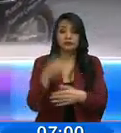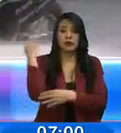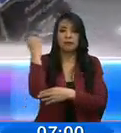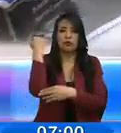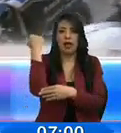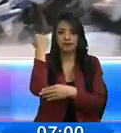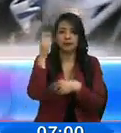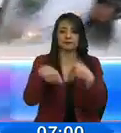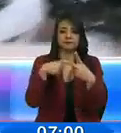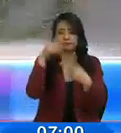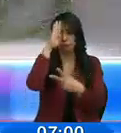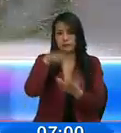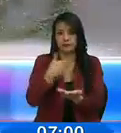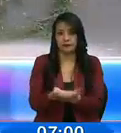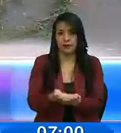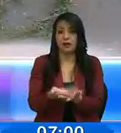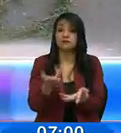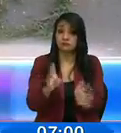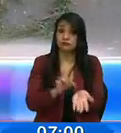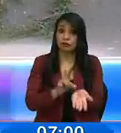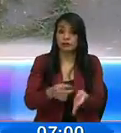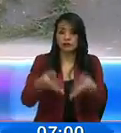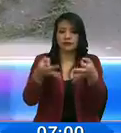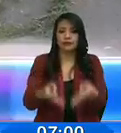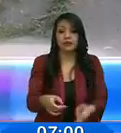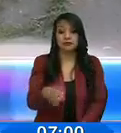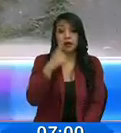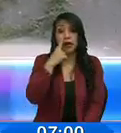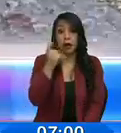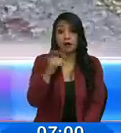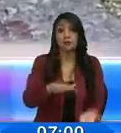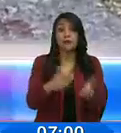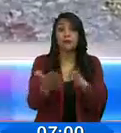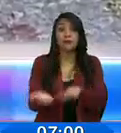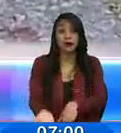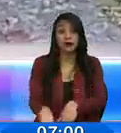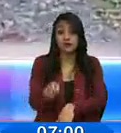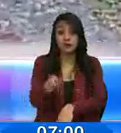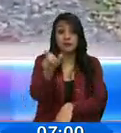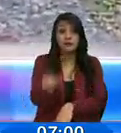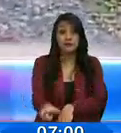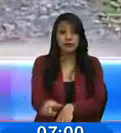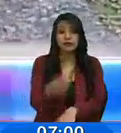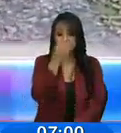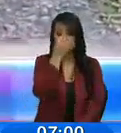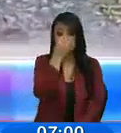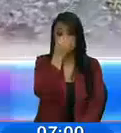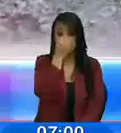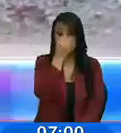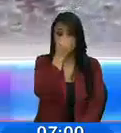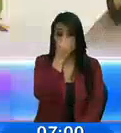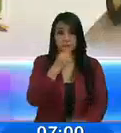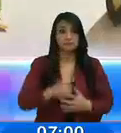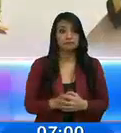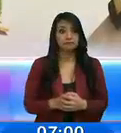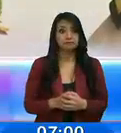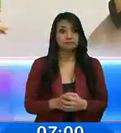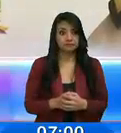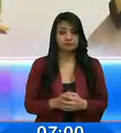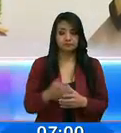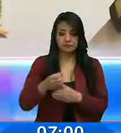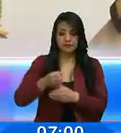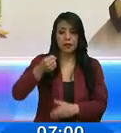y elementos de la policía. Los paramédicos confirmaron la muerte de uno de los lesionados. El fallecido presentaba una sola herida. Un pico